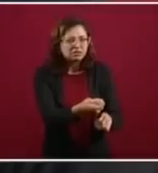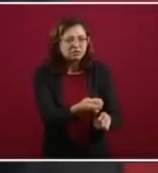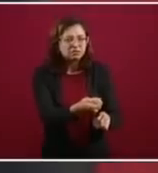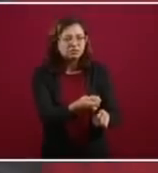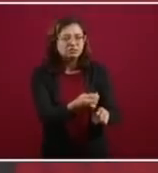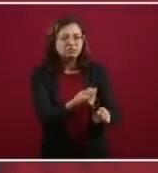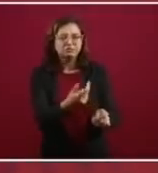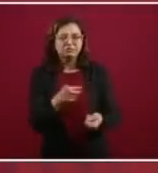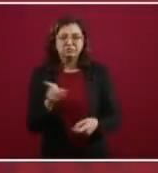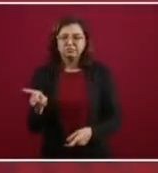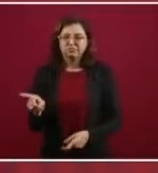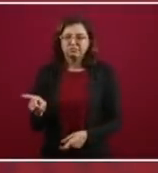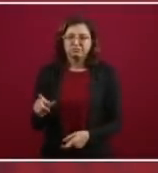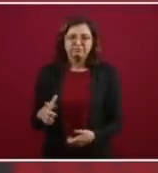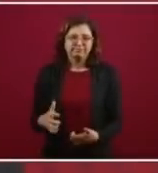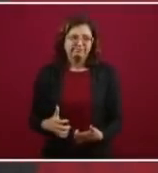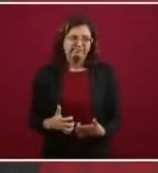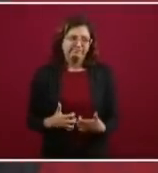pues les